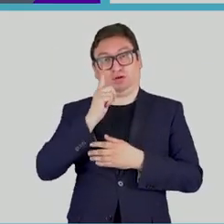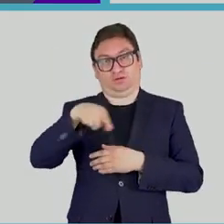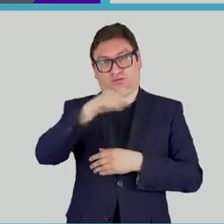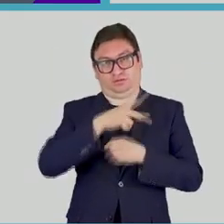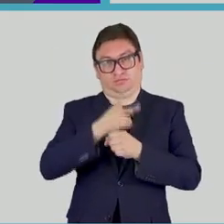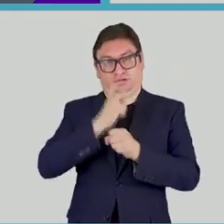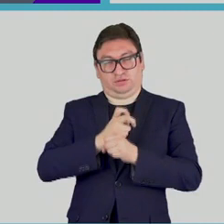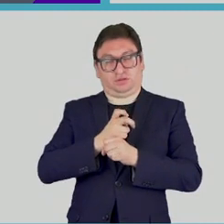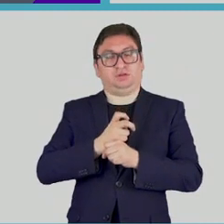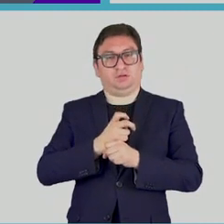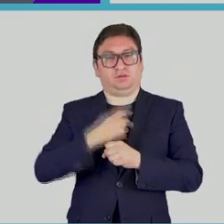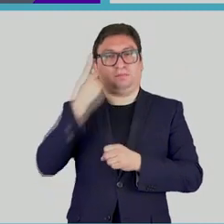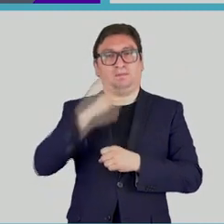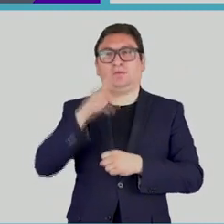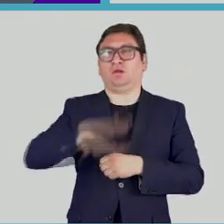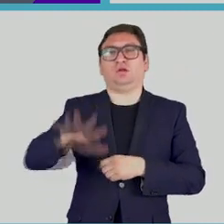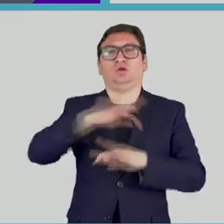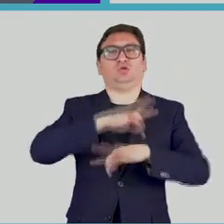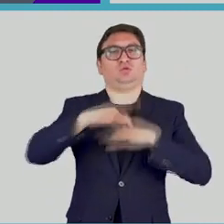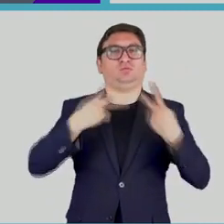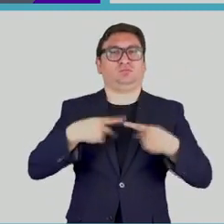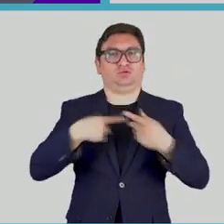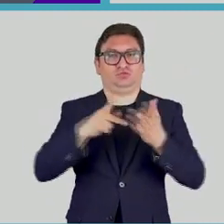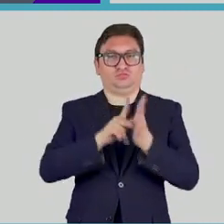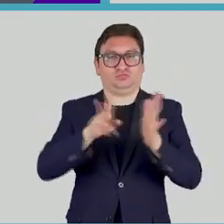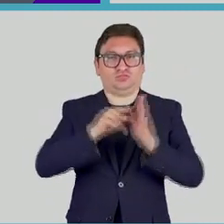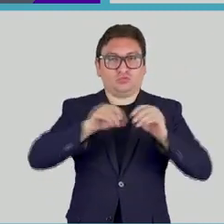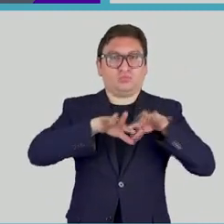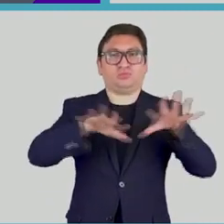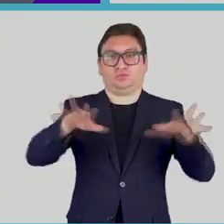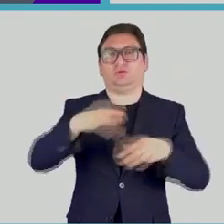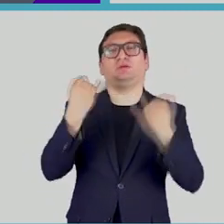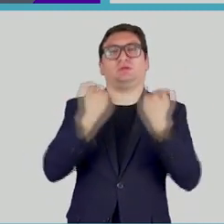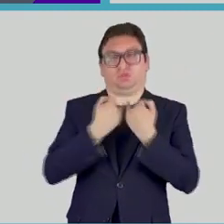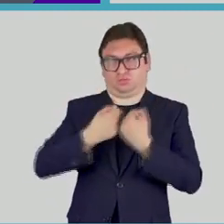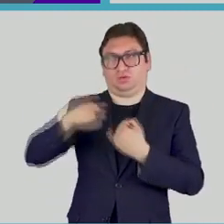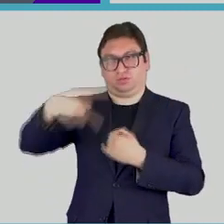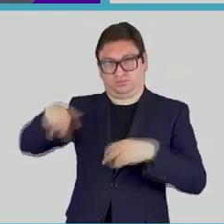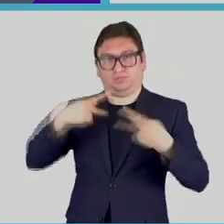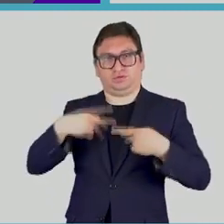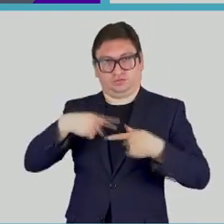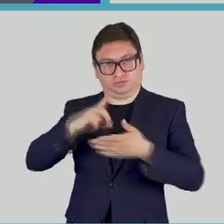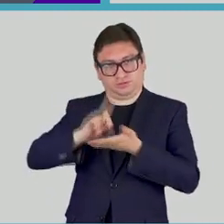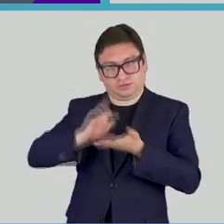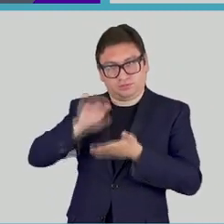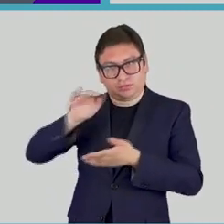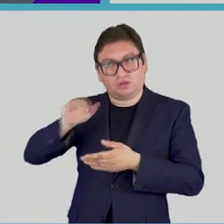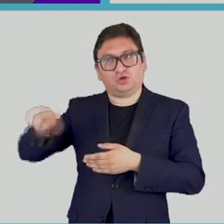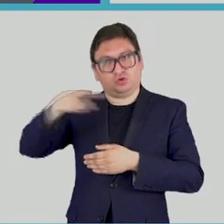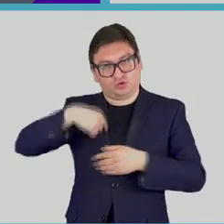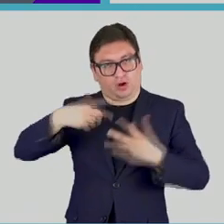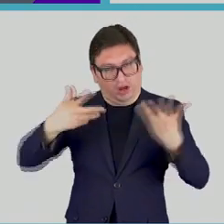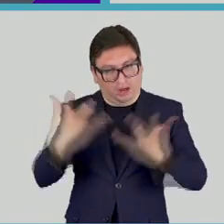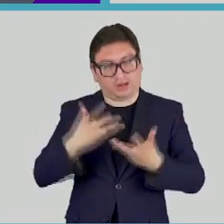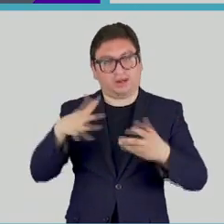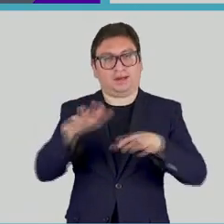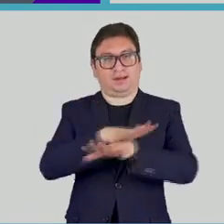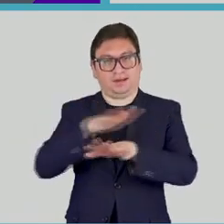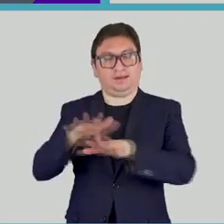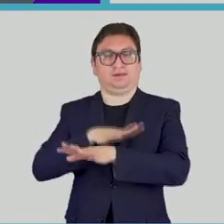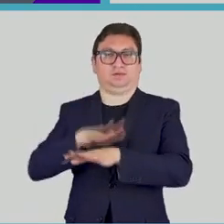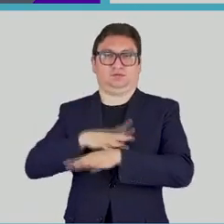yo invitaría de un llamado a todos los medios y a las personas con discapacidad a que seamos a gente de cambio